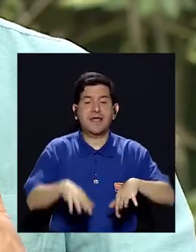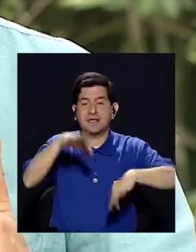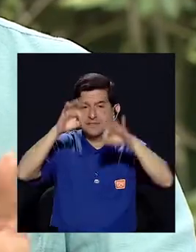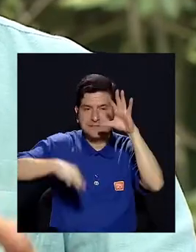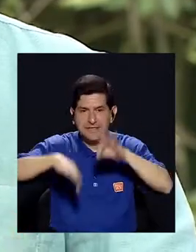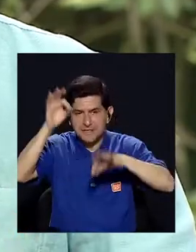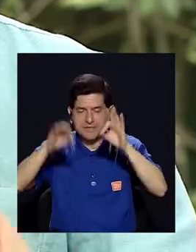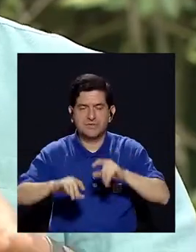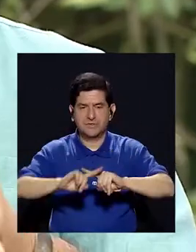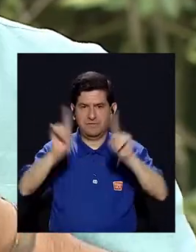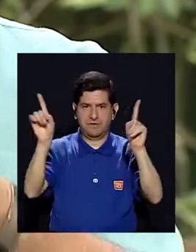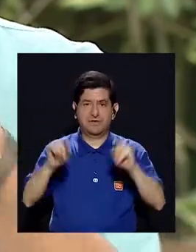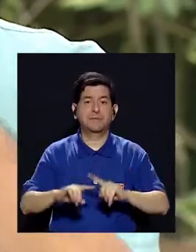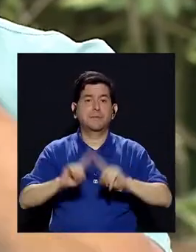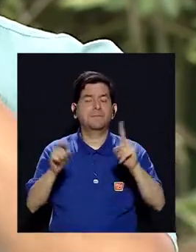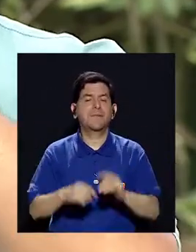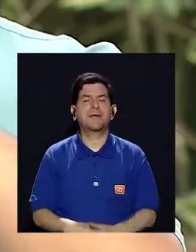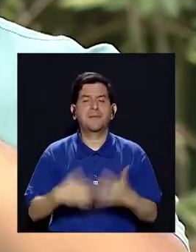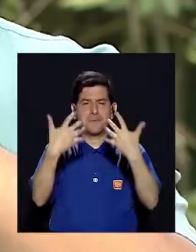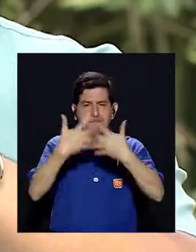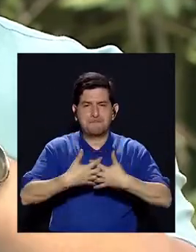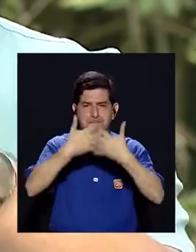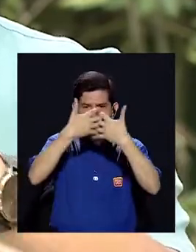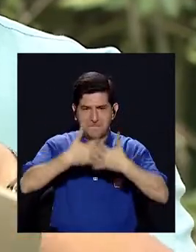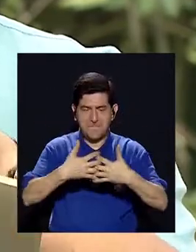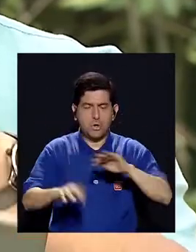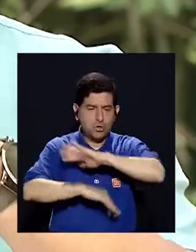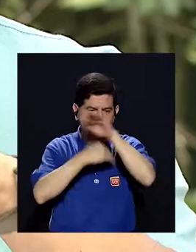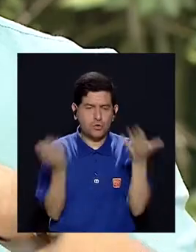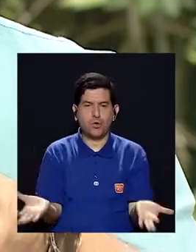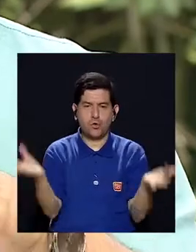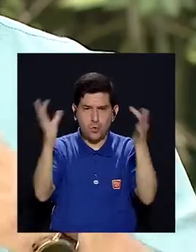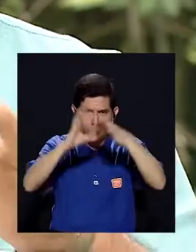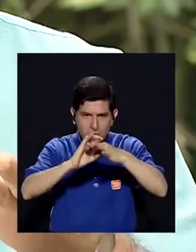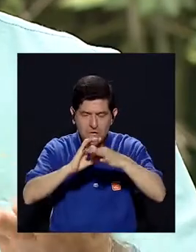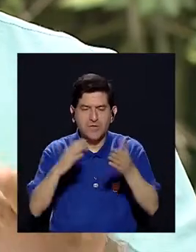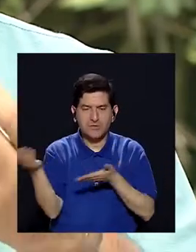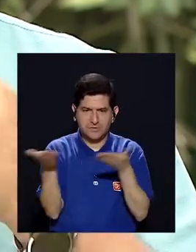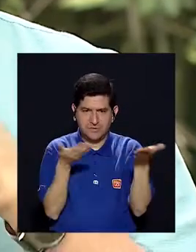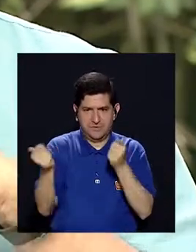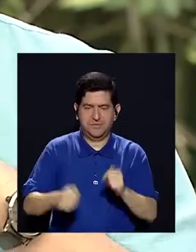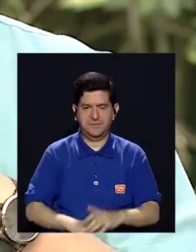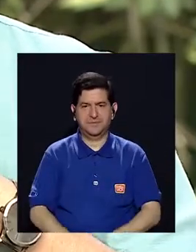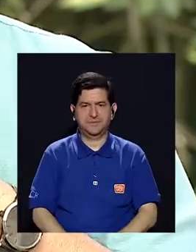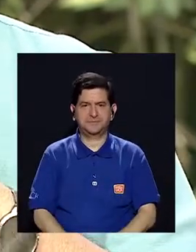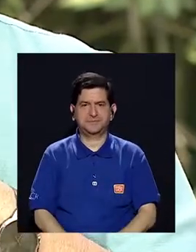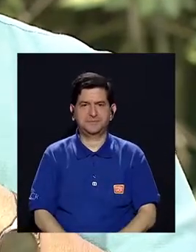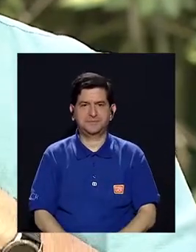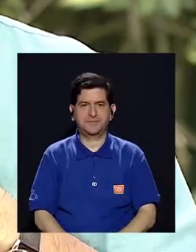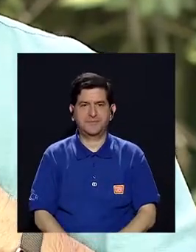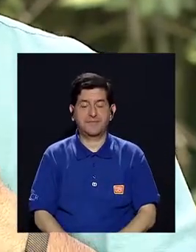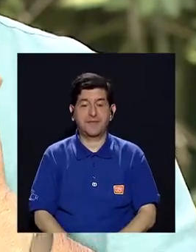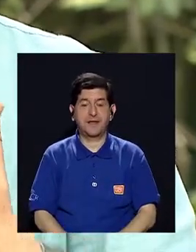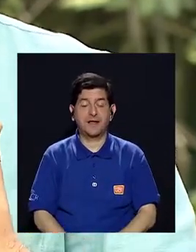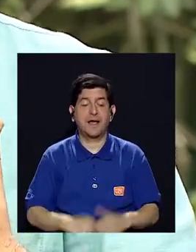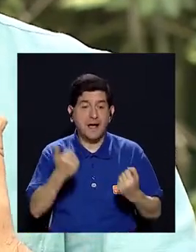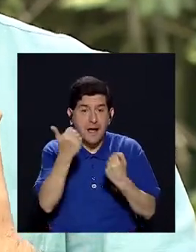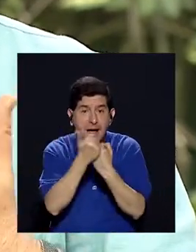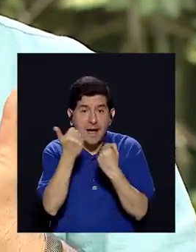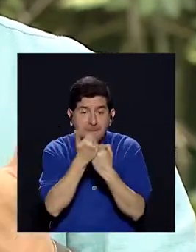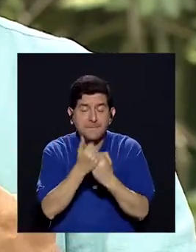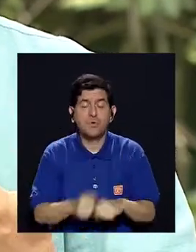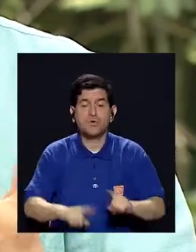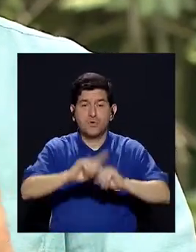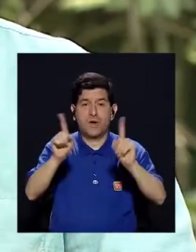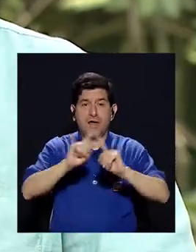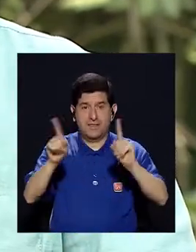criterios tienen que tomar? Pero al mismo tiempo, esto es como un engranaje que tiene que funcionar todo muy bien para que sirva. Entonces, es el apoyo a